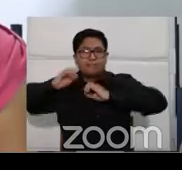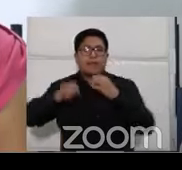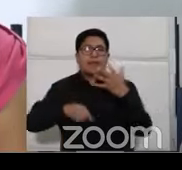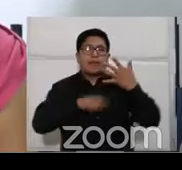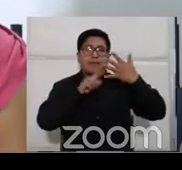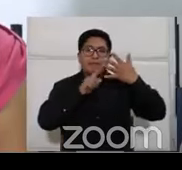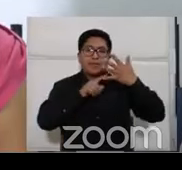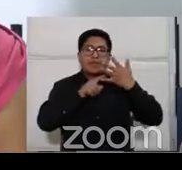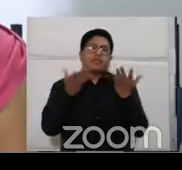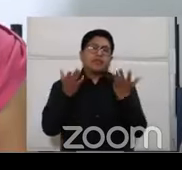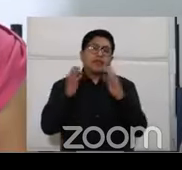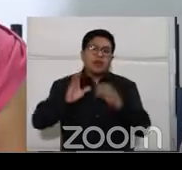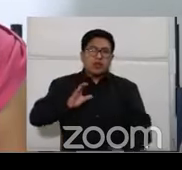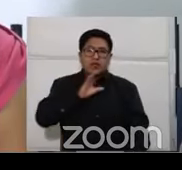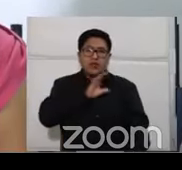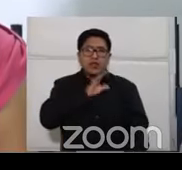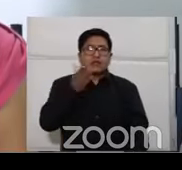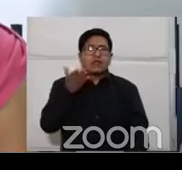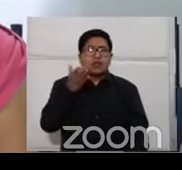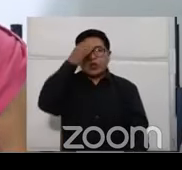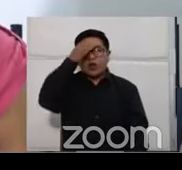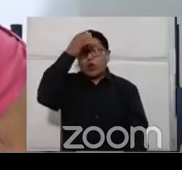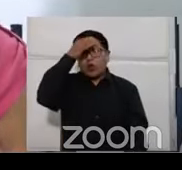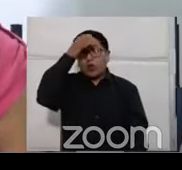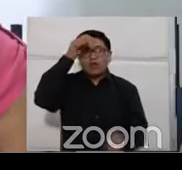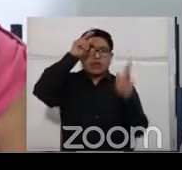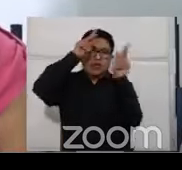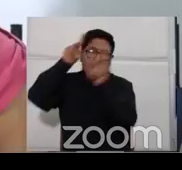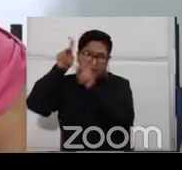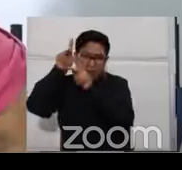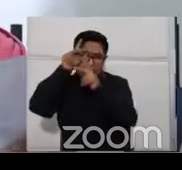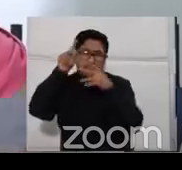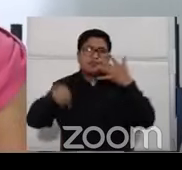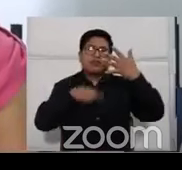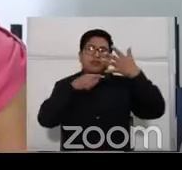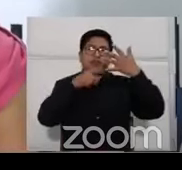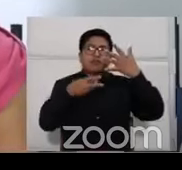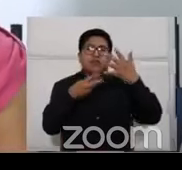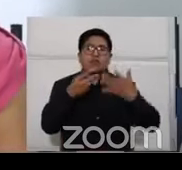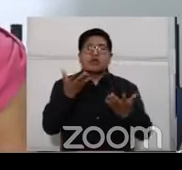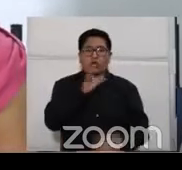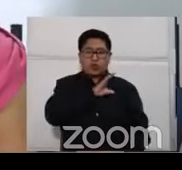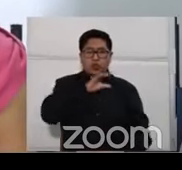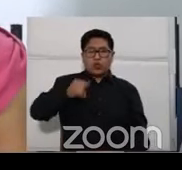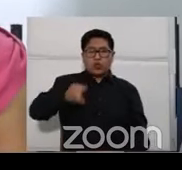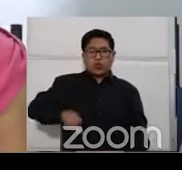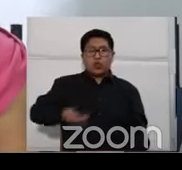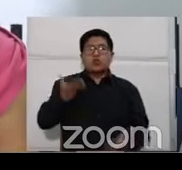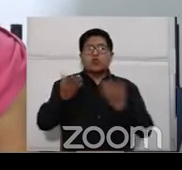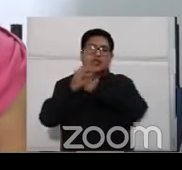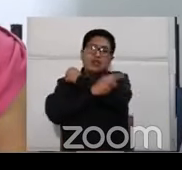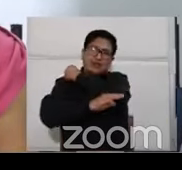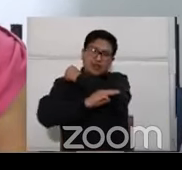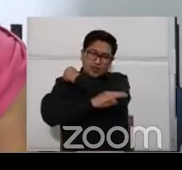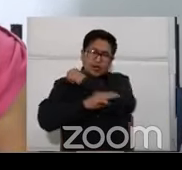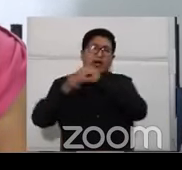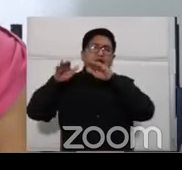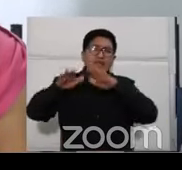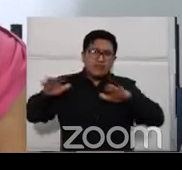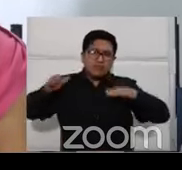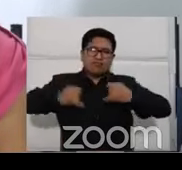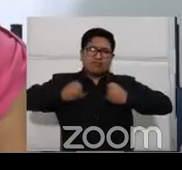niñas niños adolescentes de cobija pando al cose consejo municipal de la juventud de monteagudo al consejo municipal